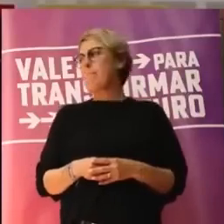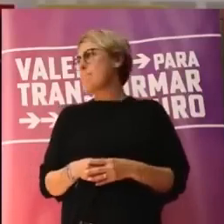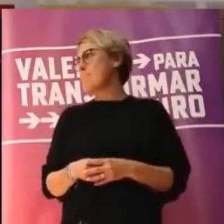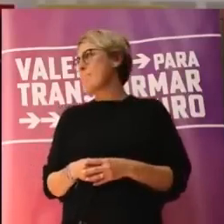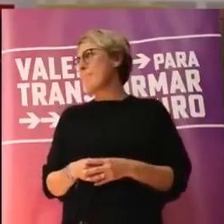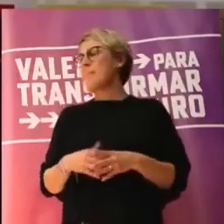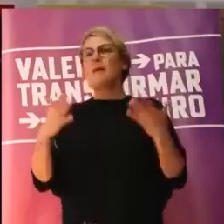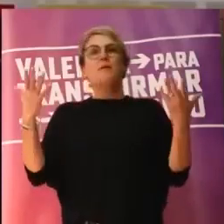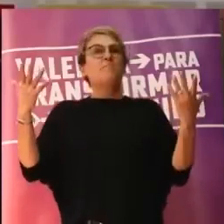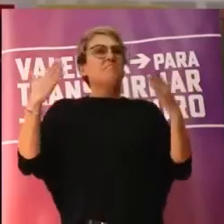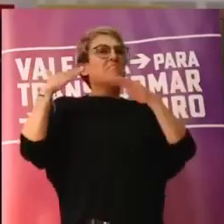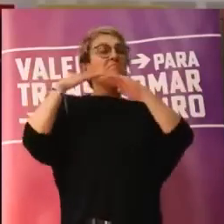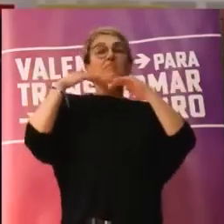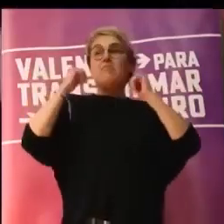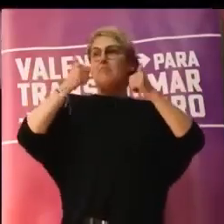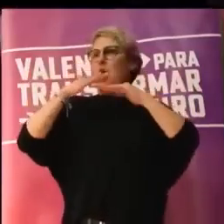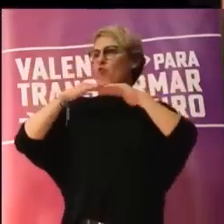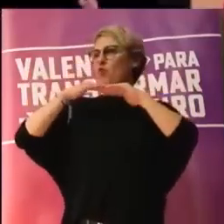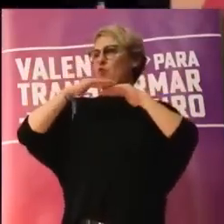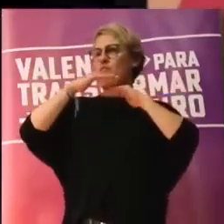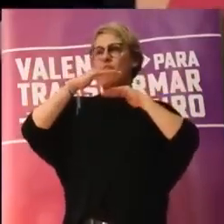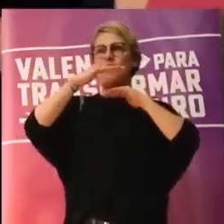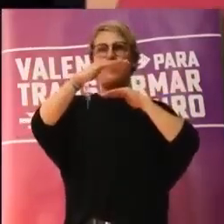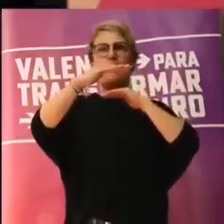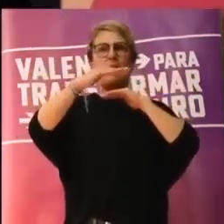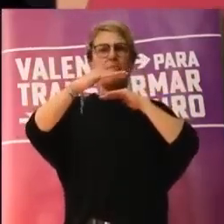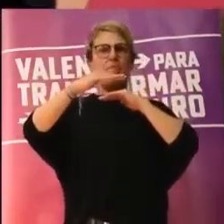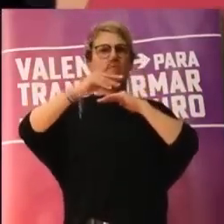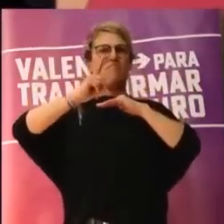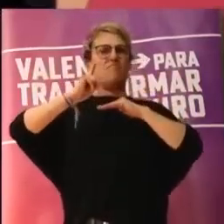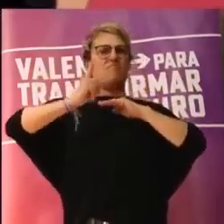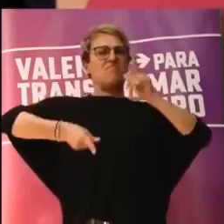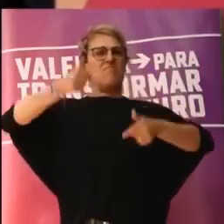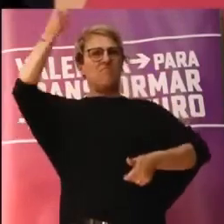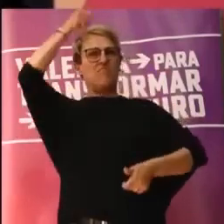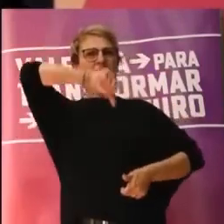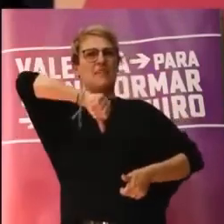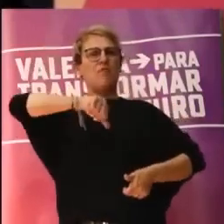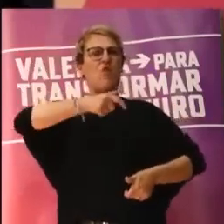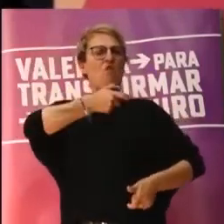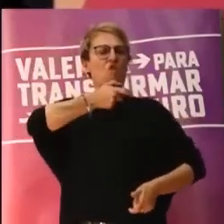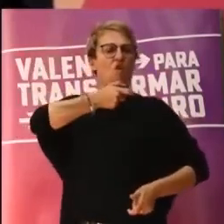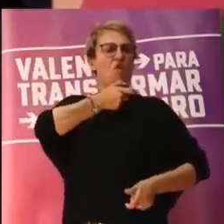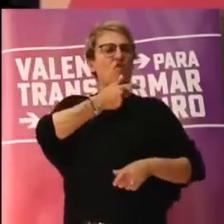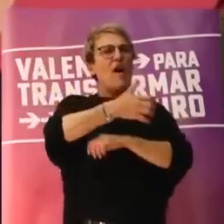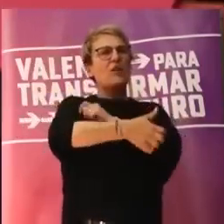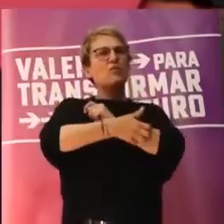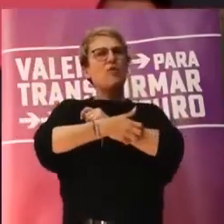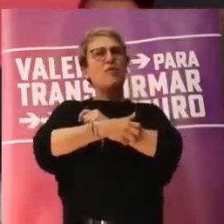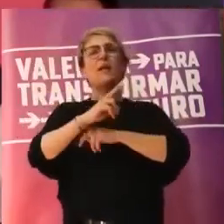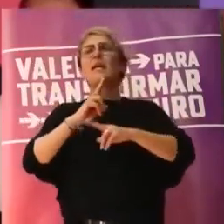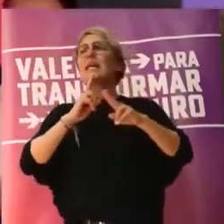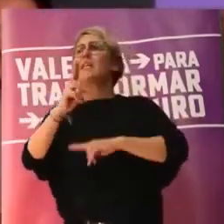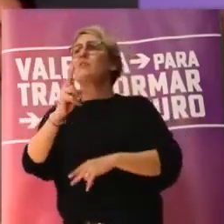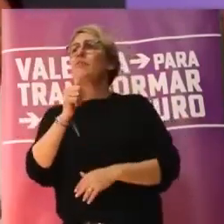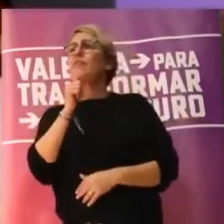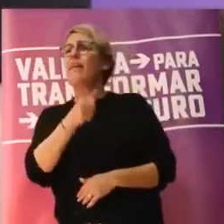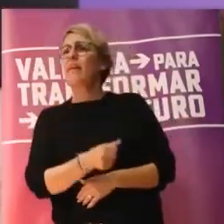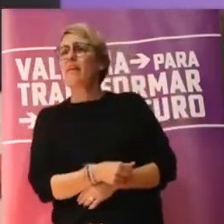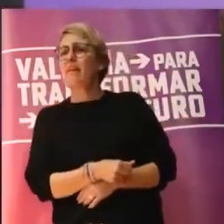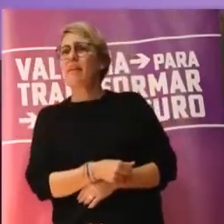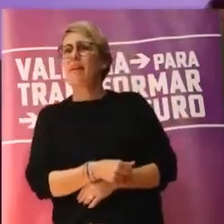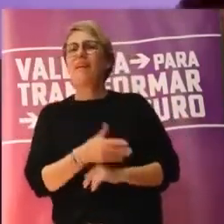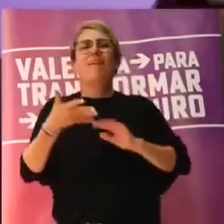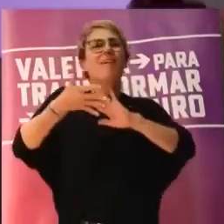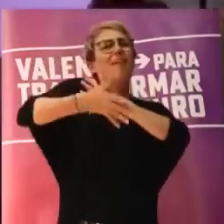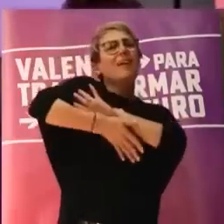Cuando se normaliza el machismo y el odio a los pobres, ¿quién responde? ¿Qué es lo que